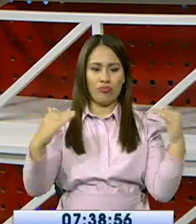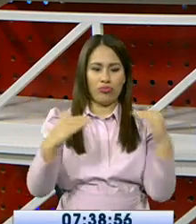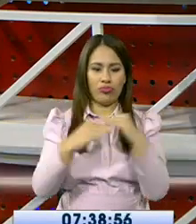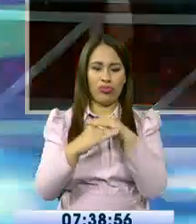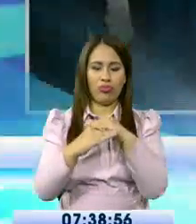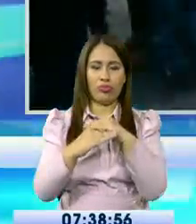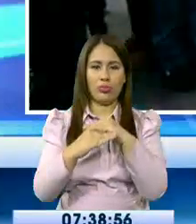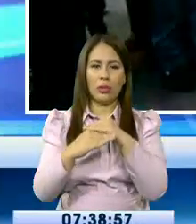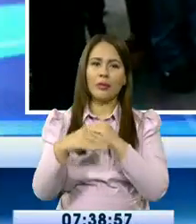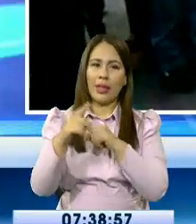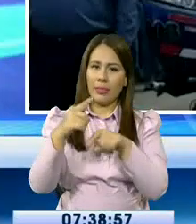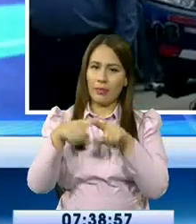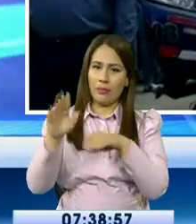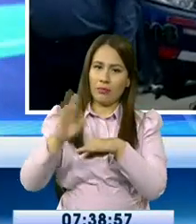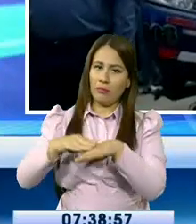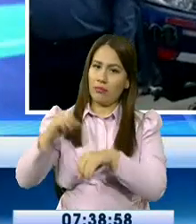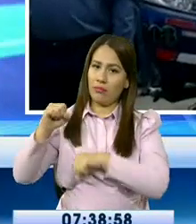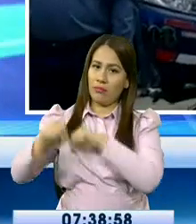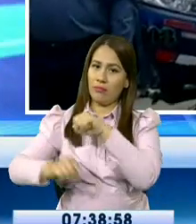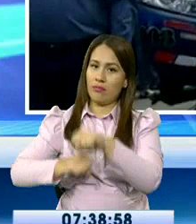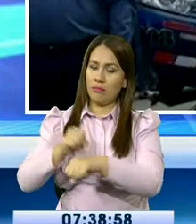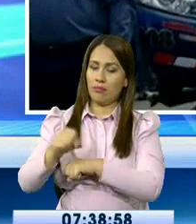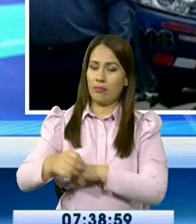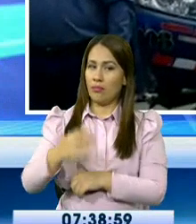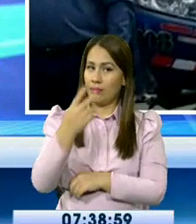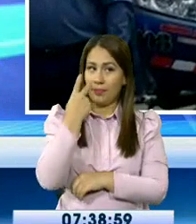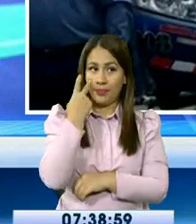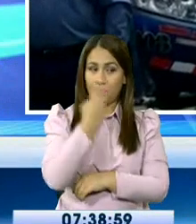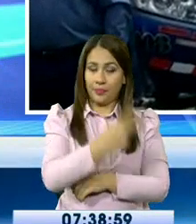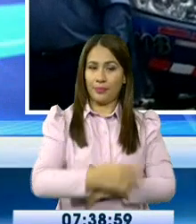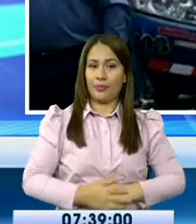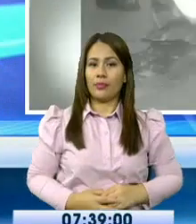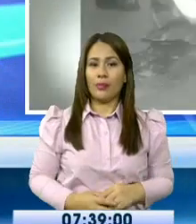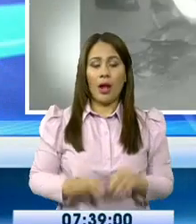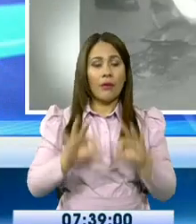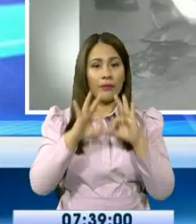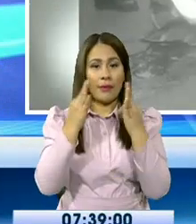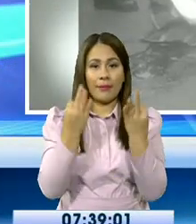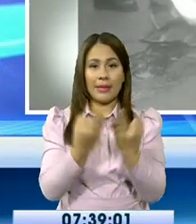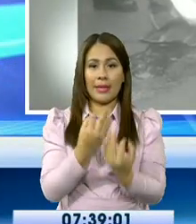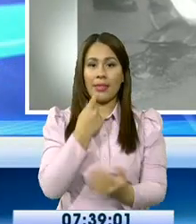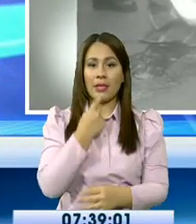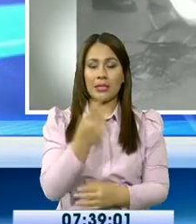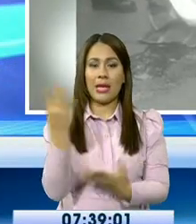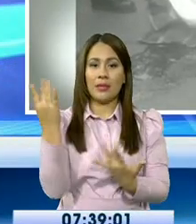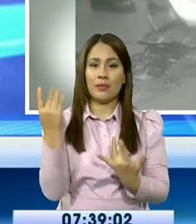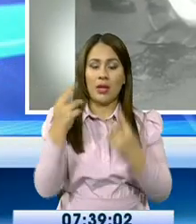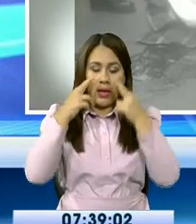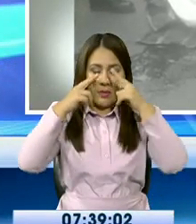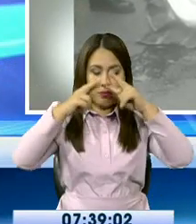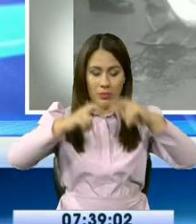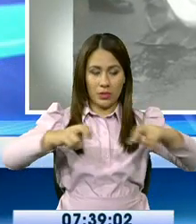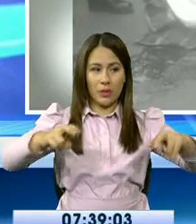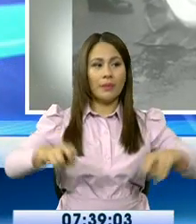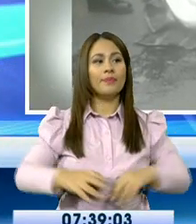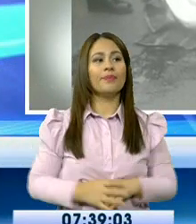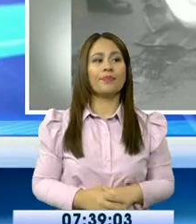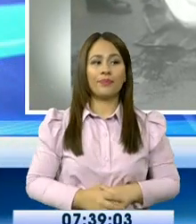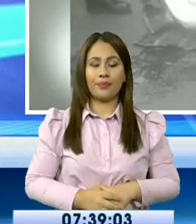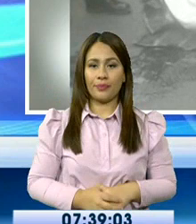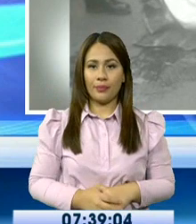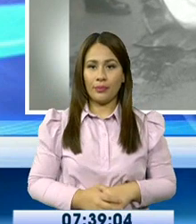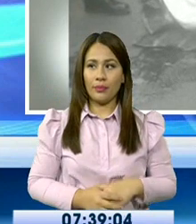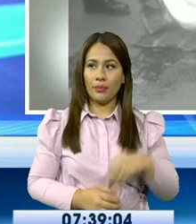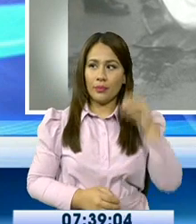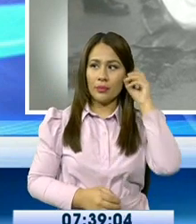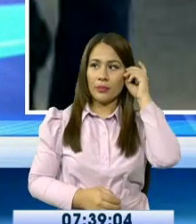Impacta contra el bus. Eso es otra cosa. Ahora, en todo caso, como bien señalan y lo decían así los familiares, van a esperar el resultado de la investigación. Exactamente. Pero hay otra cosa. El